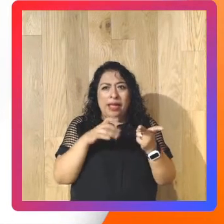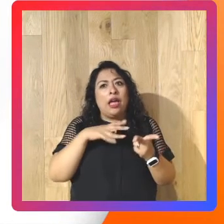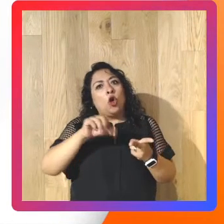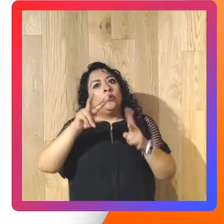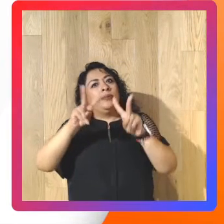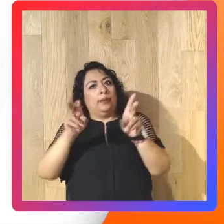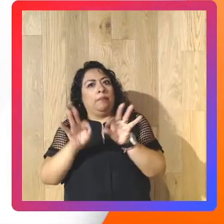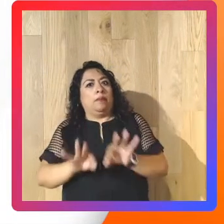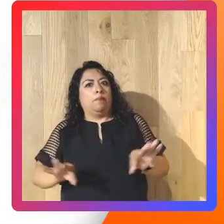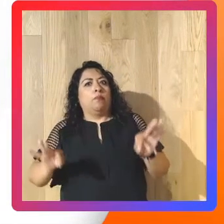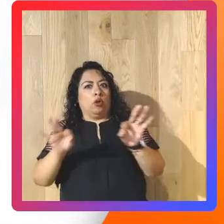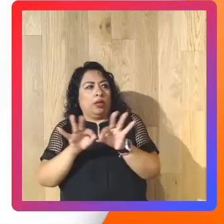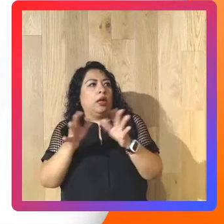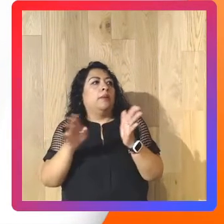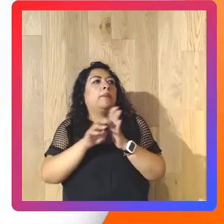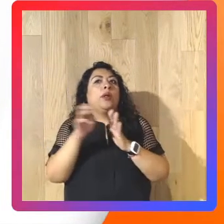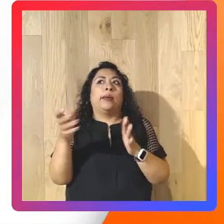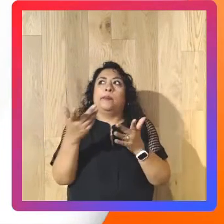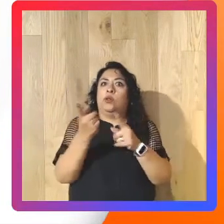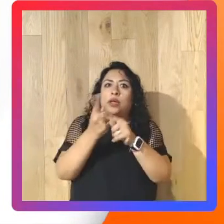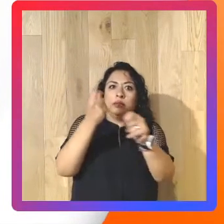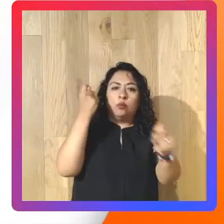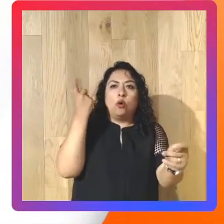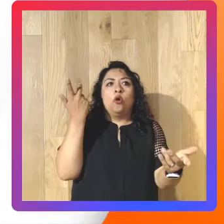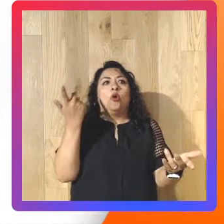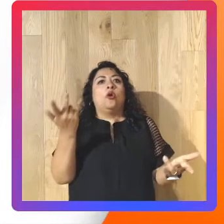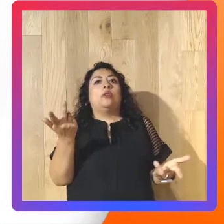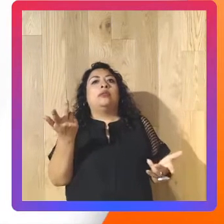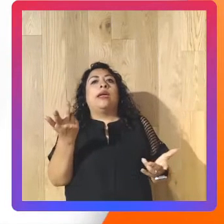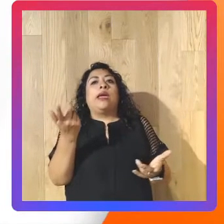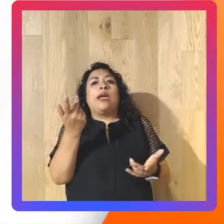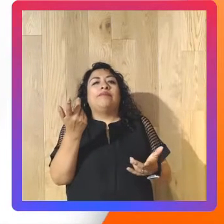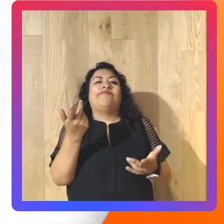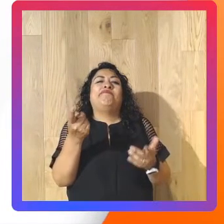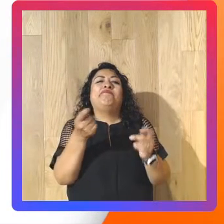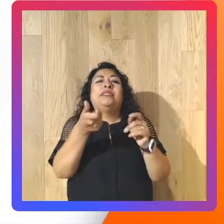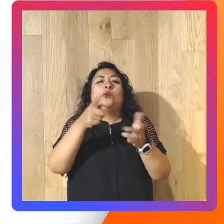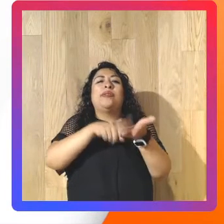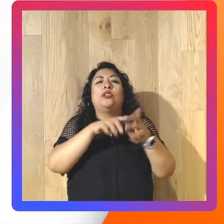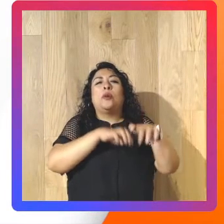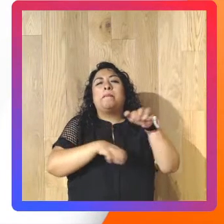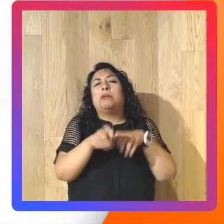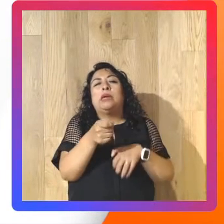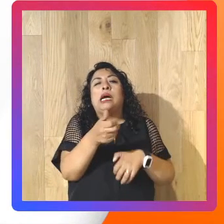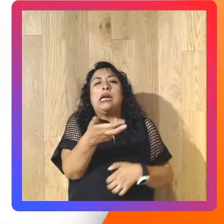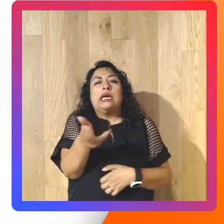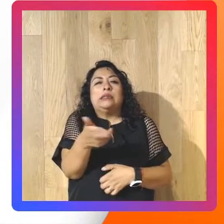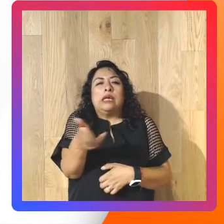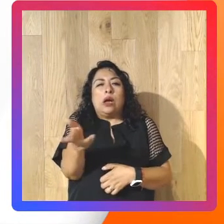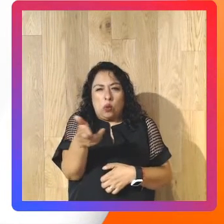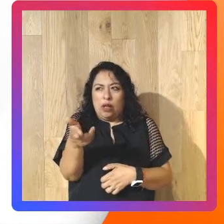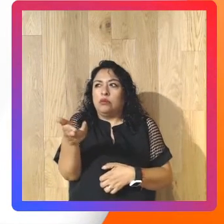temas importantes como el transporte o el sistema de comedores que podemos dar en las empresas que